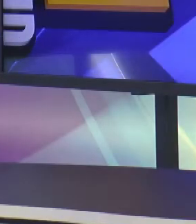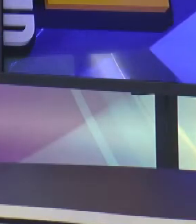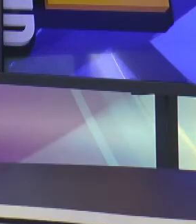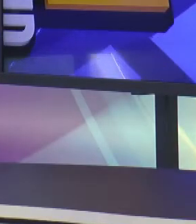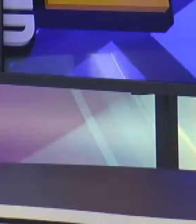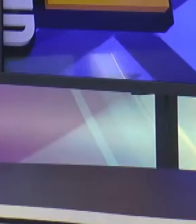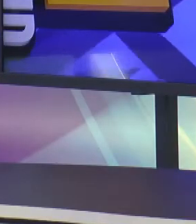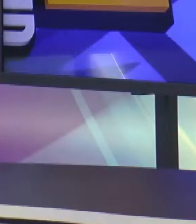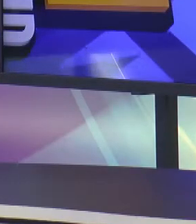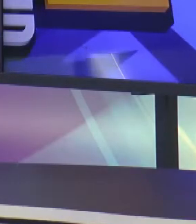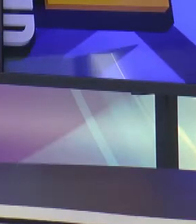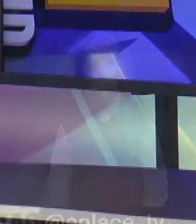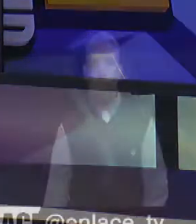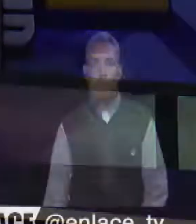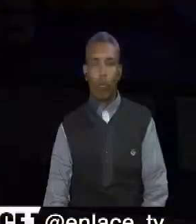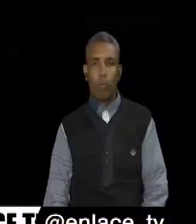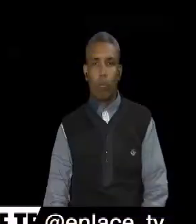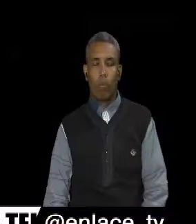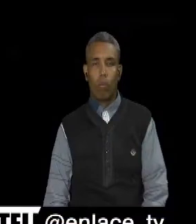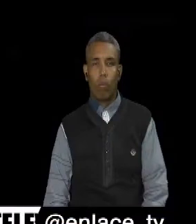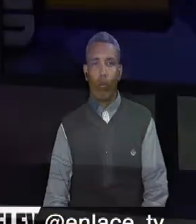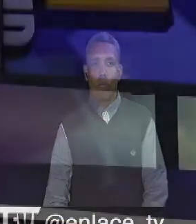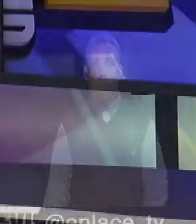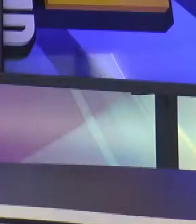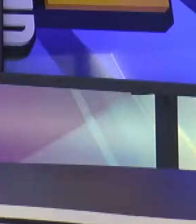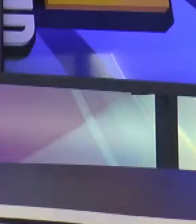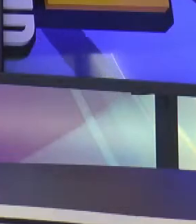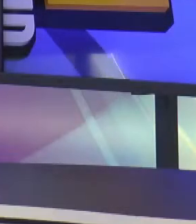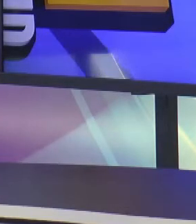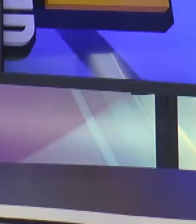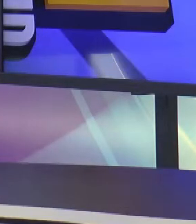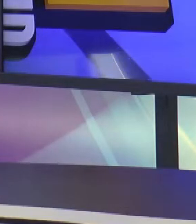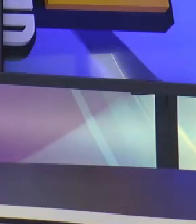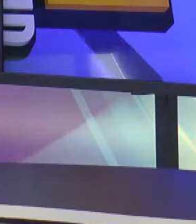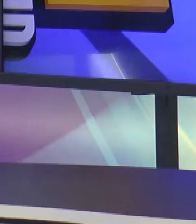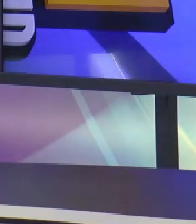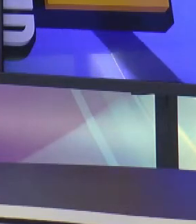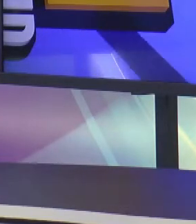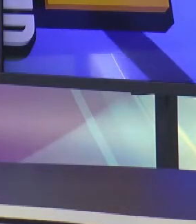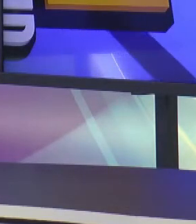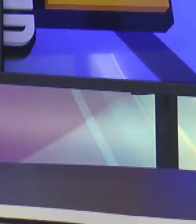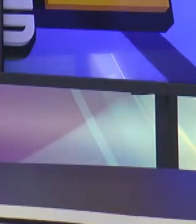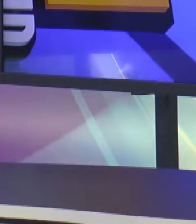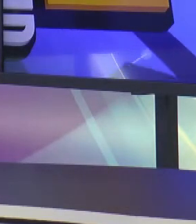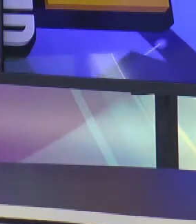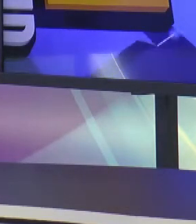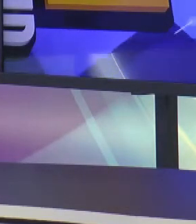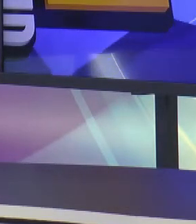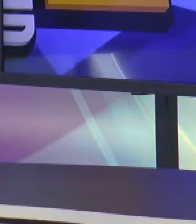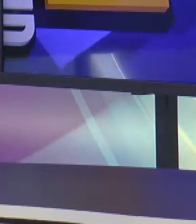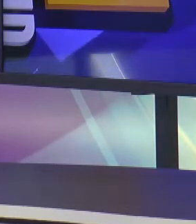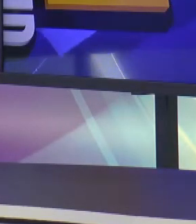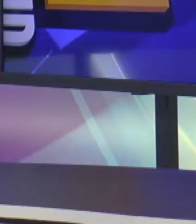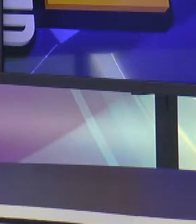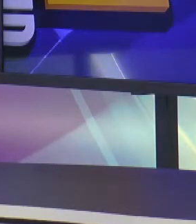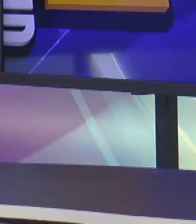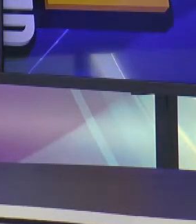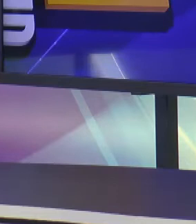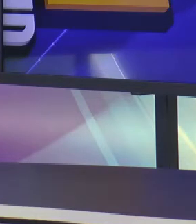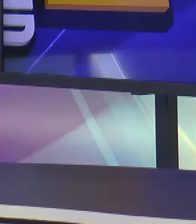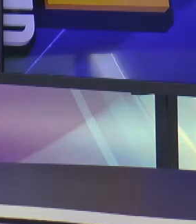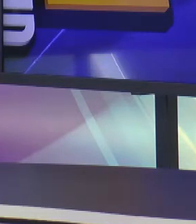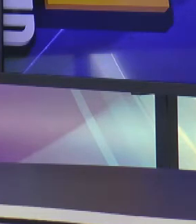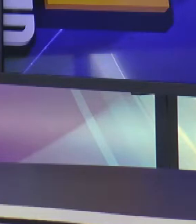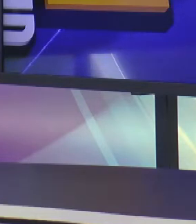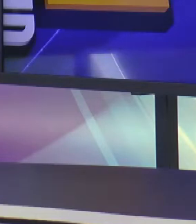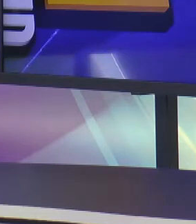Iniciamos con el desarrollo de nuestra información. Las autoridades investigan qué pudo ocasionar el fatal accidente en la troncal del Magdalena Medio que dejó como saldo a